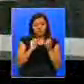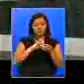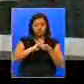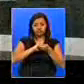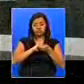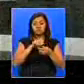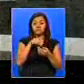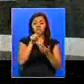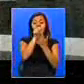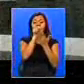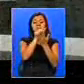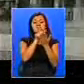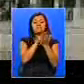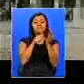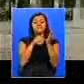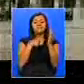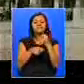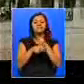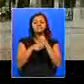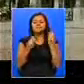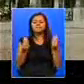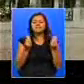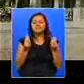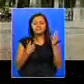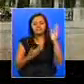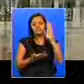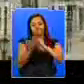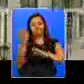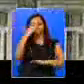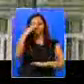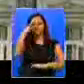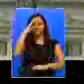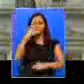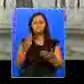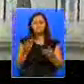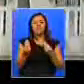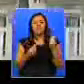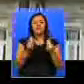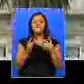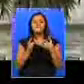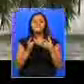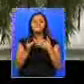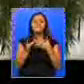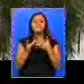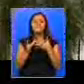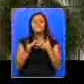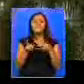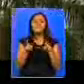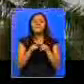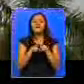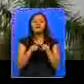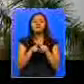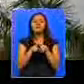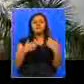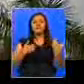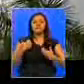Esta agenda tuvo una orientación que, debo decirlo, generó gran entusiasmo, por